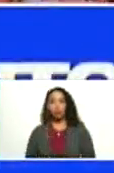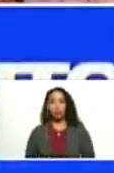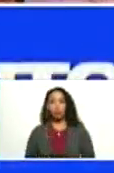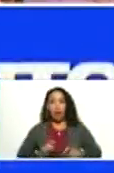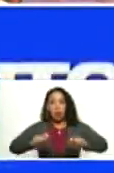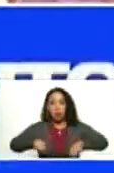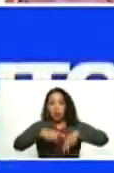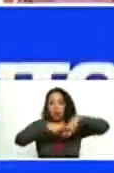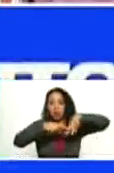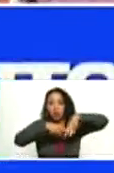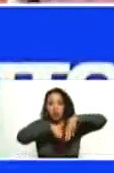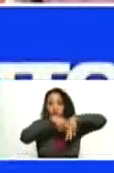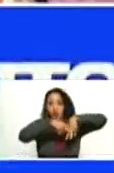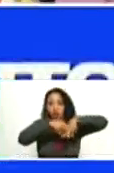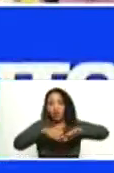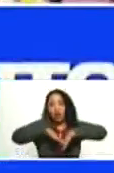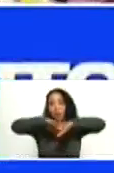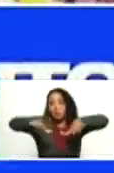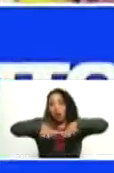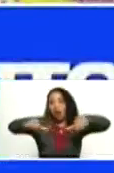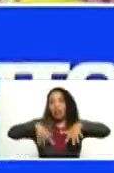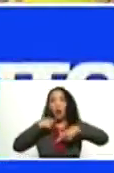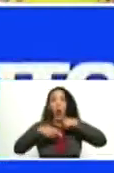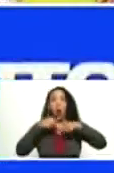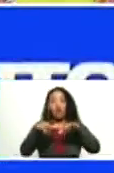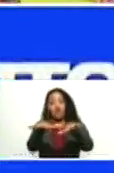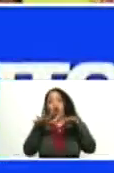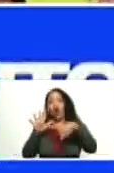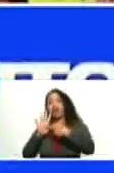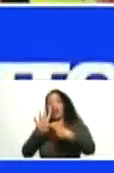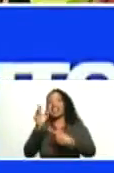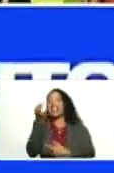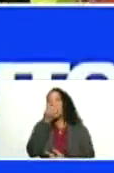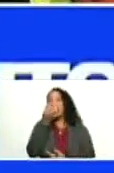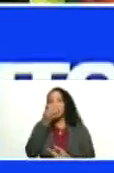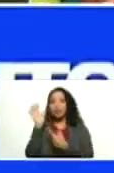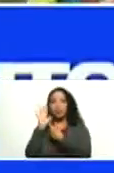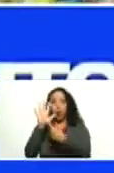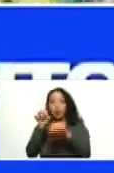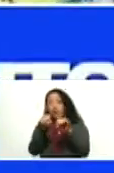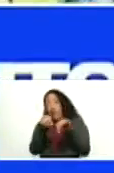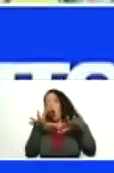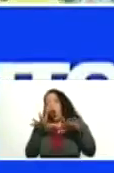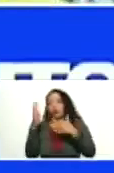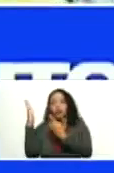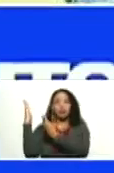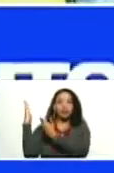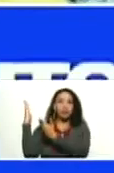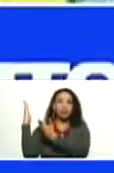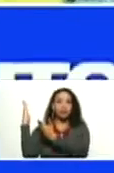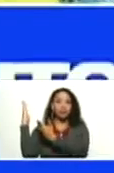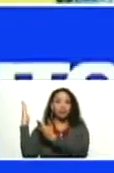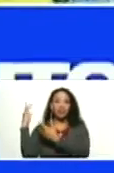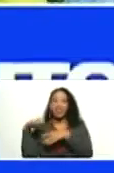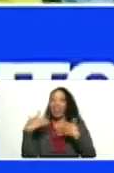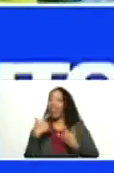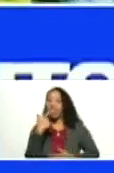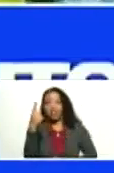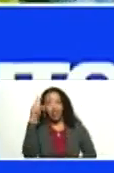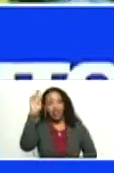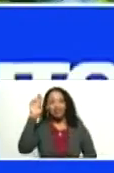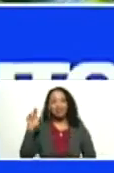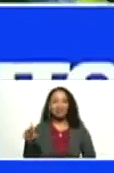playa, con un color, ¿ves? ¿Ah? ¿Qué dice el diario El País de este short? Que